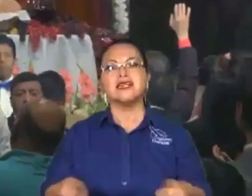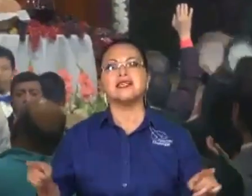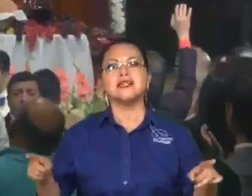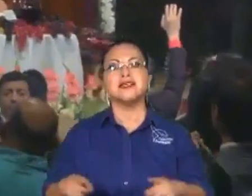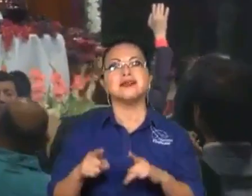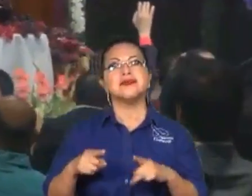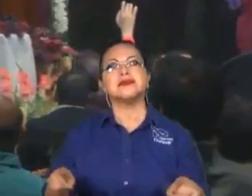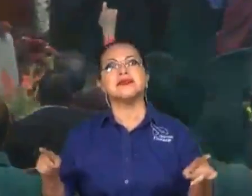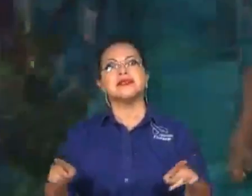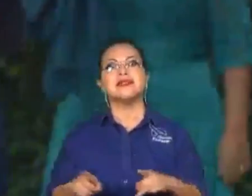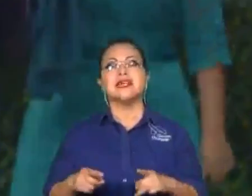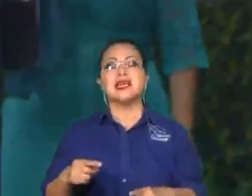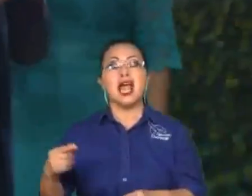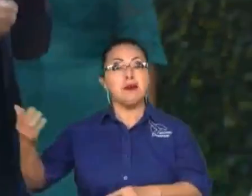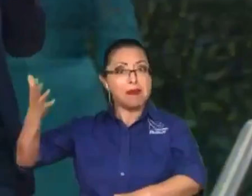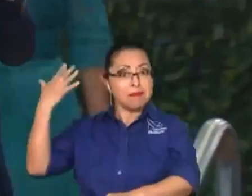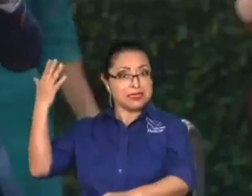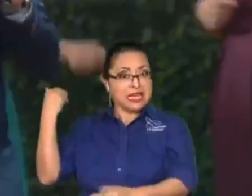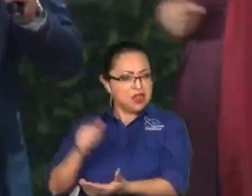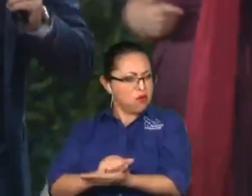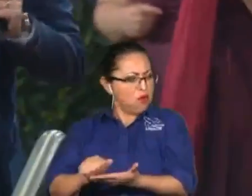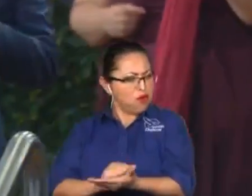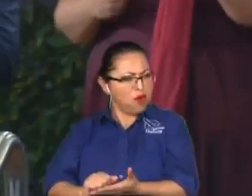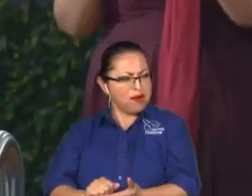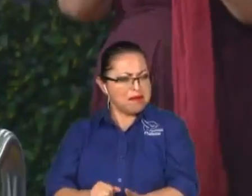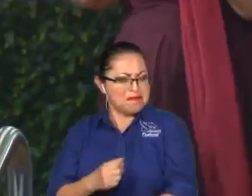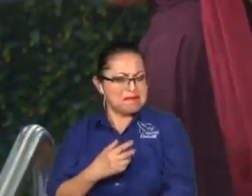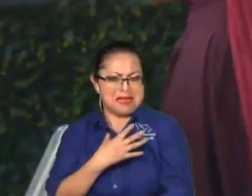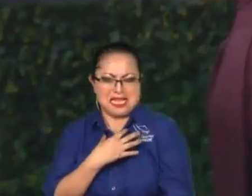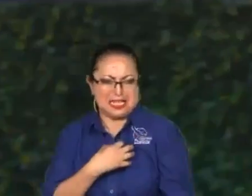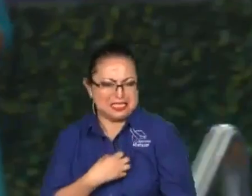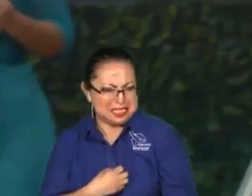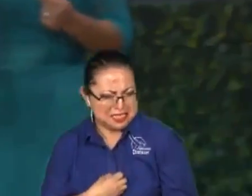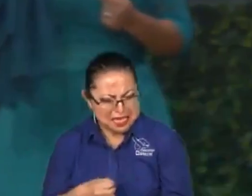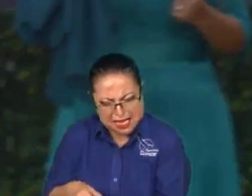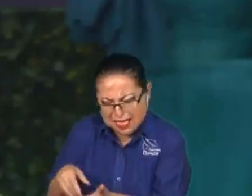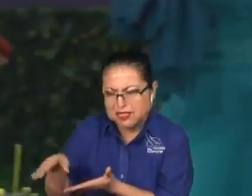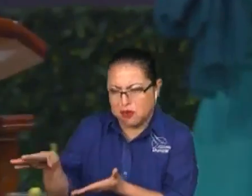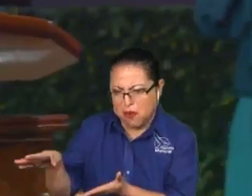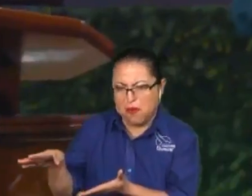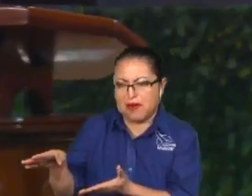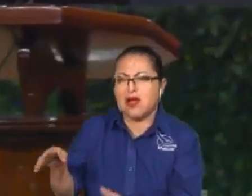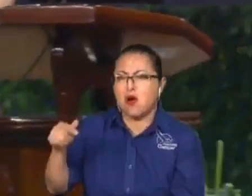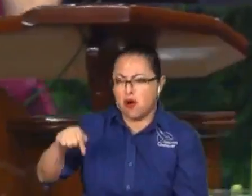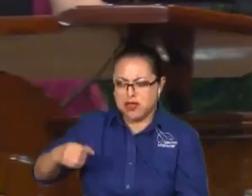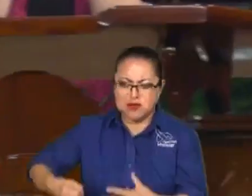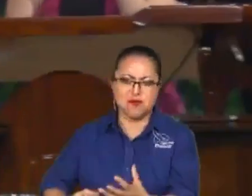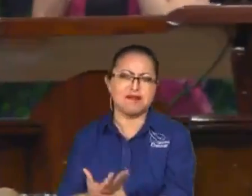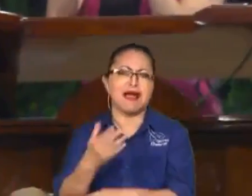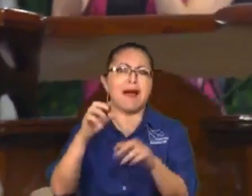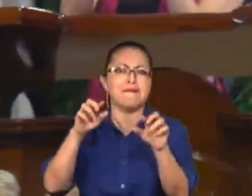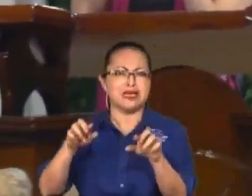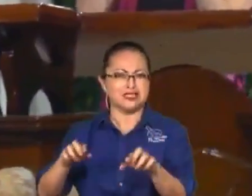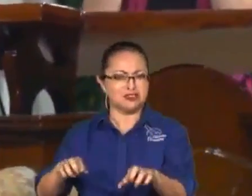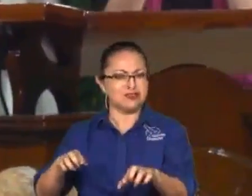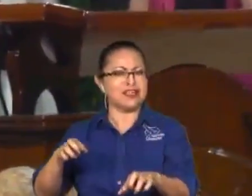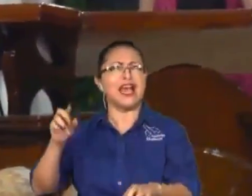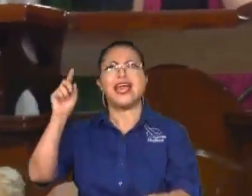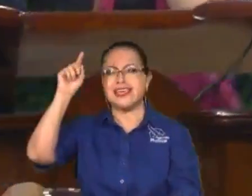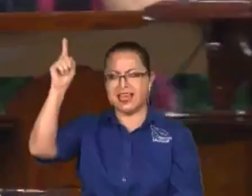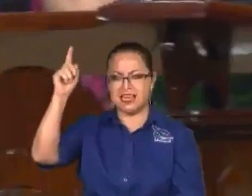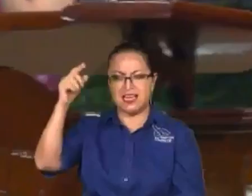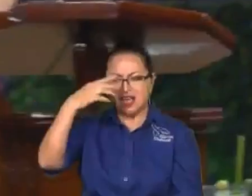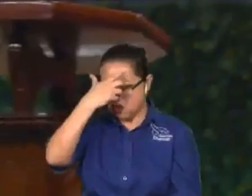Canta. Mi pasado borró, mi tristeza quitó. Hoy nueva criatura soy en Él. No